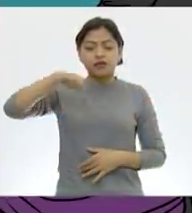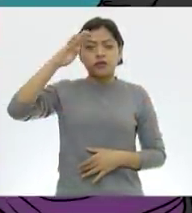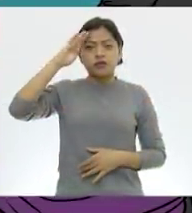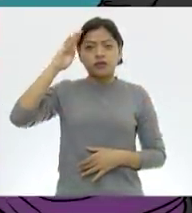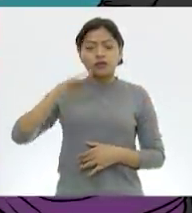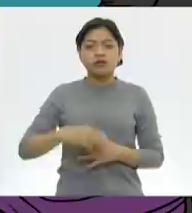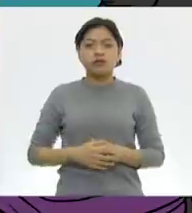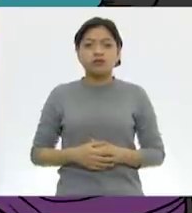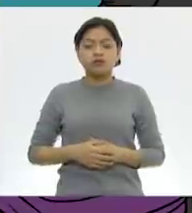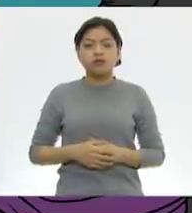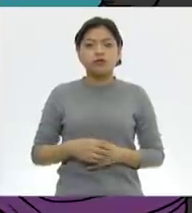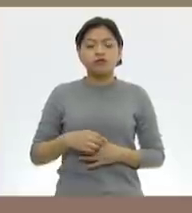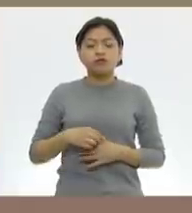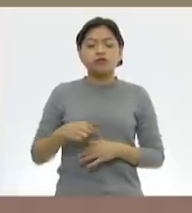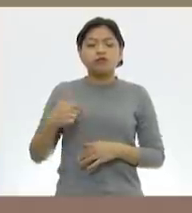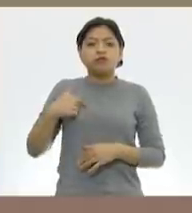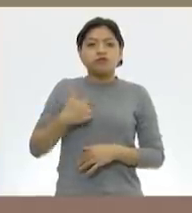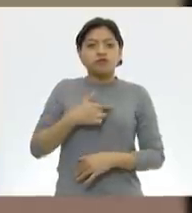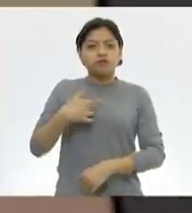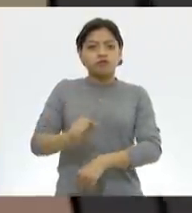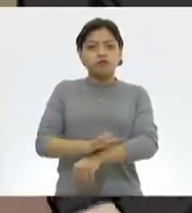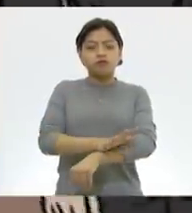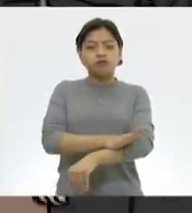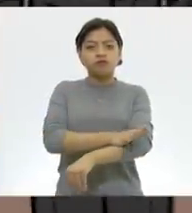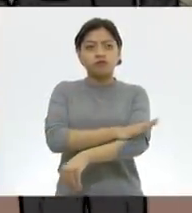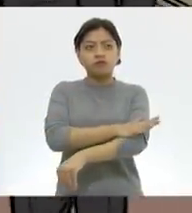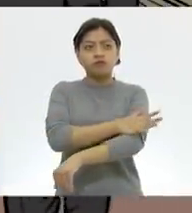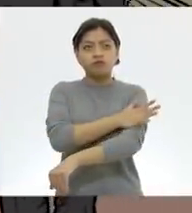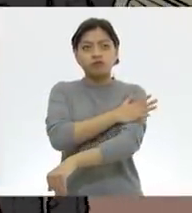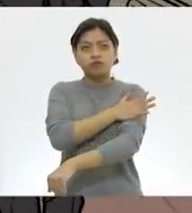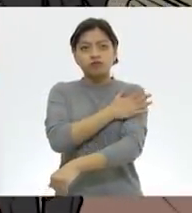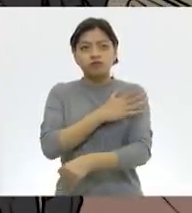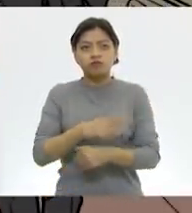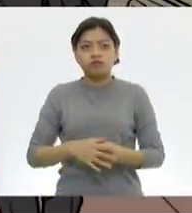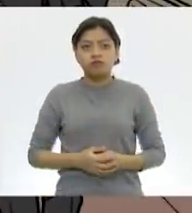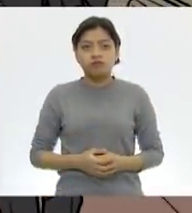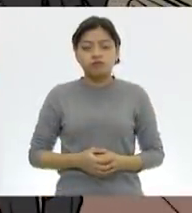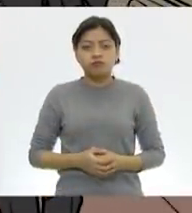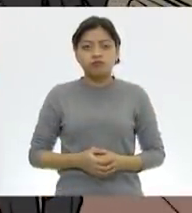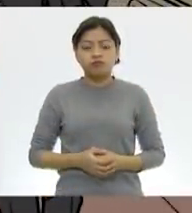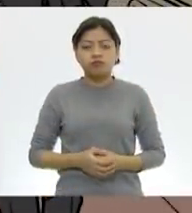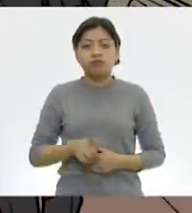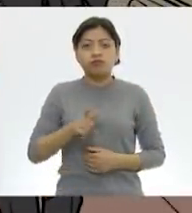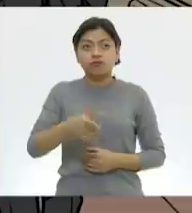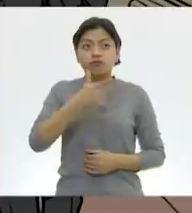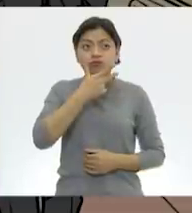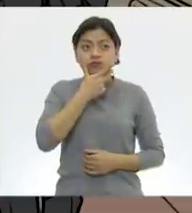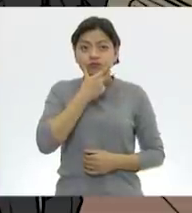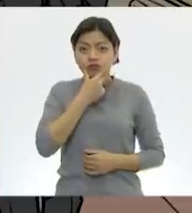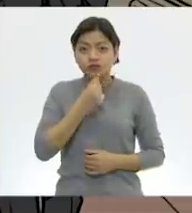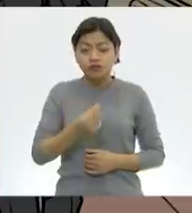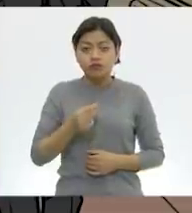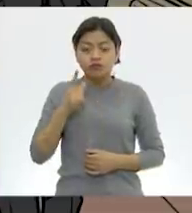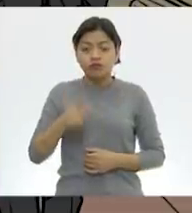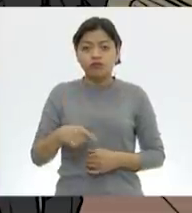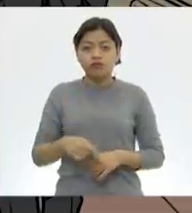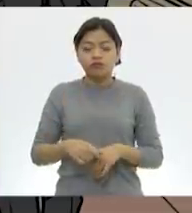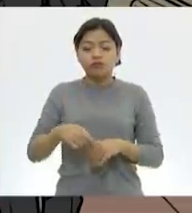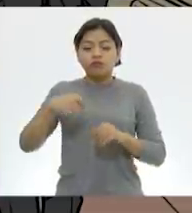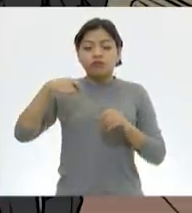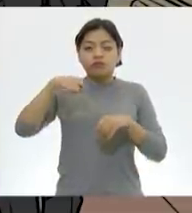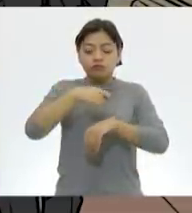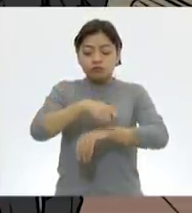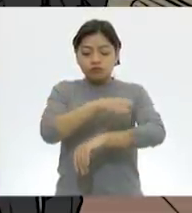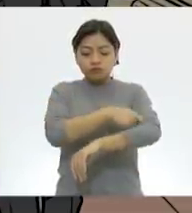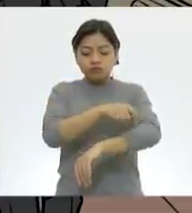un cosquilleo bien conocido. El empleado me quitaba el polvo ceremoniosamente con un cepillo de gruesas cerdas